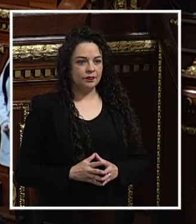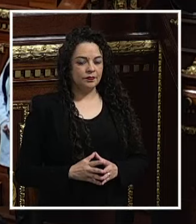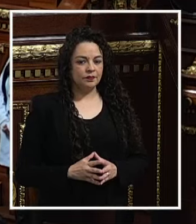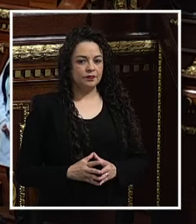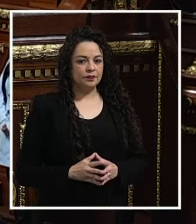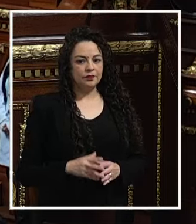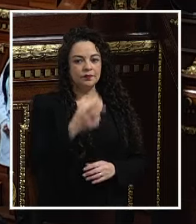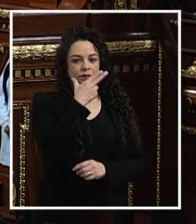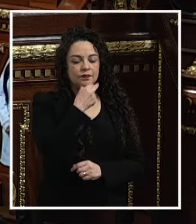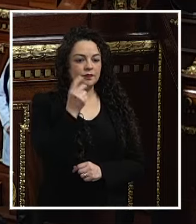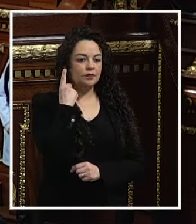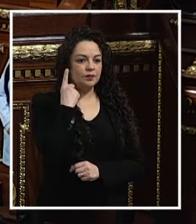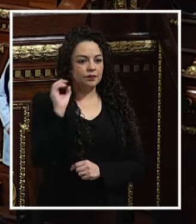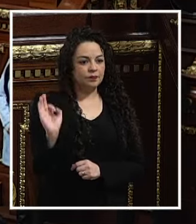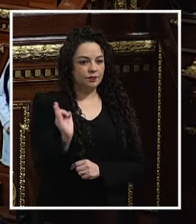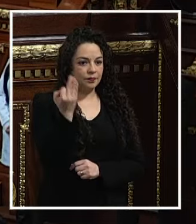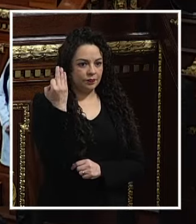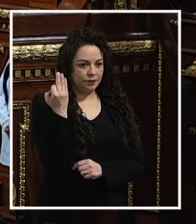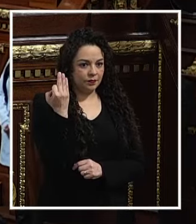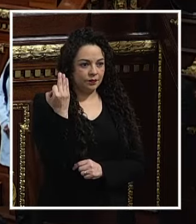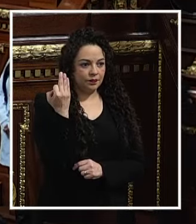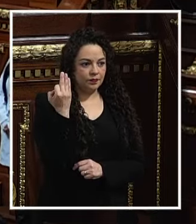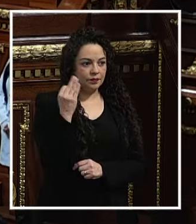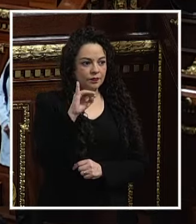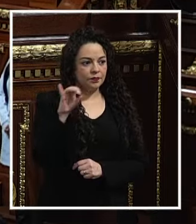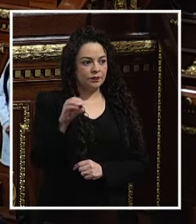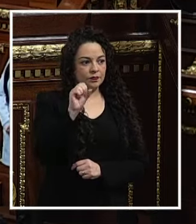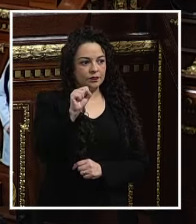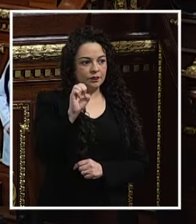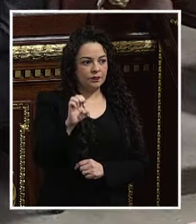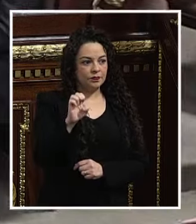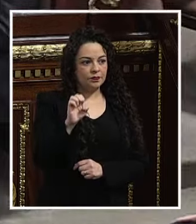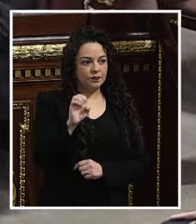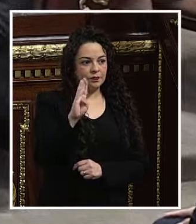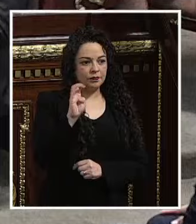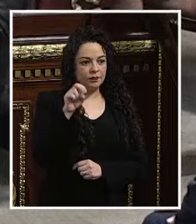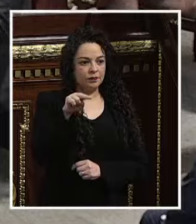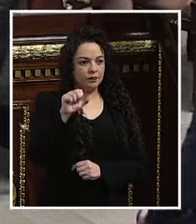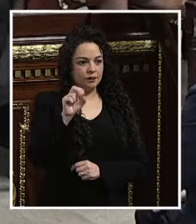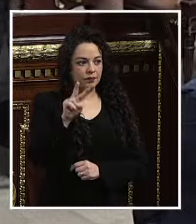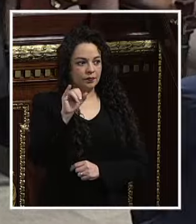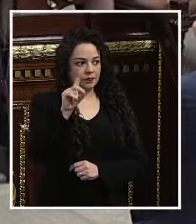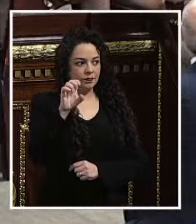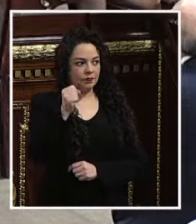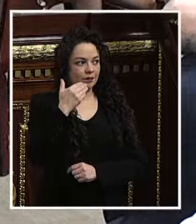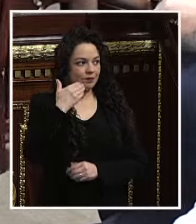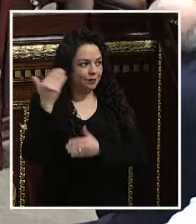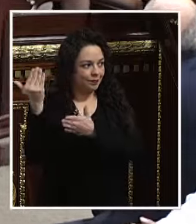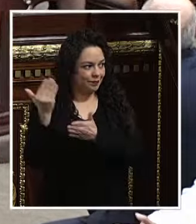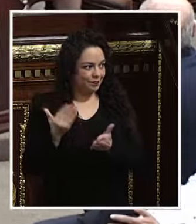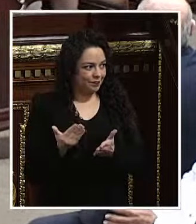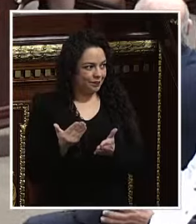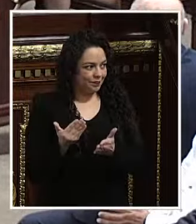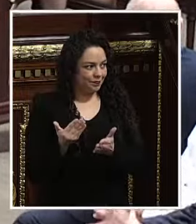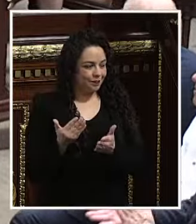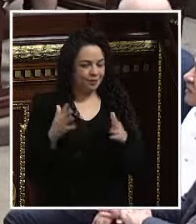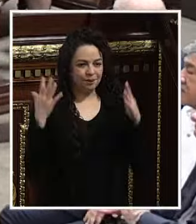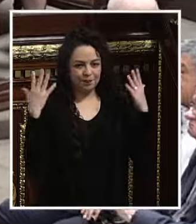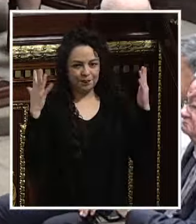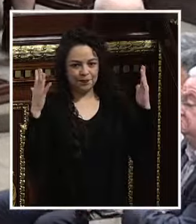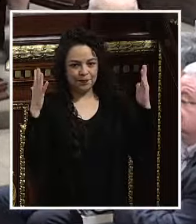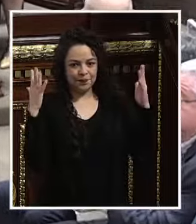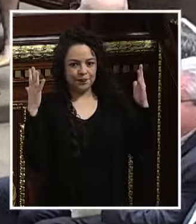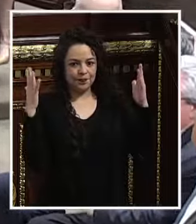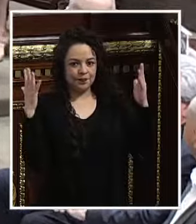Al diputado federal José Benavides. Bienvenido. Muchas gracias.